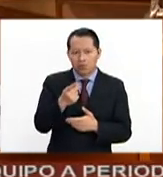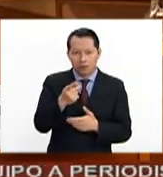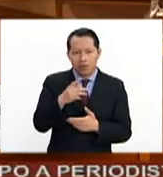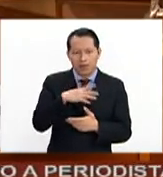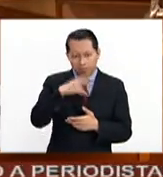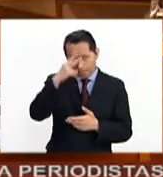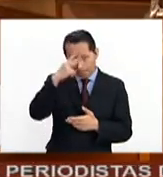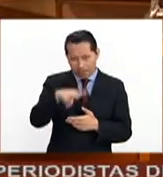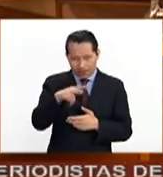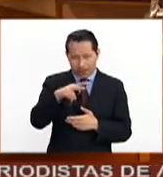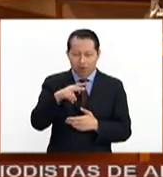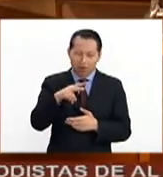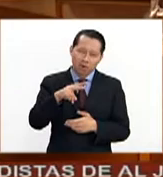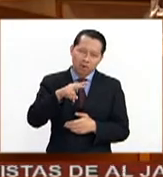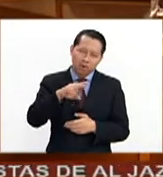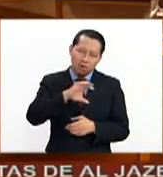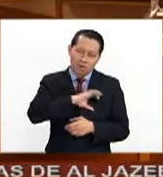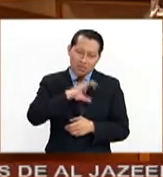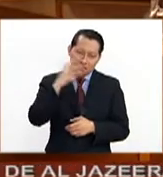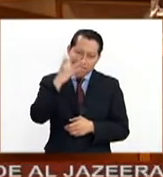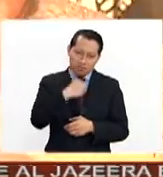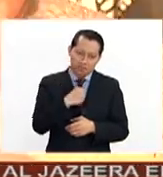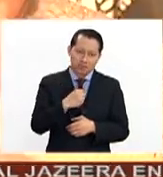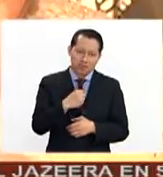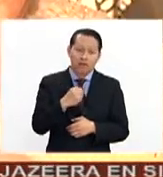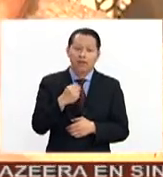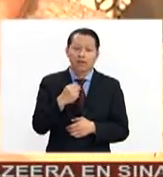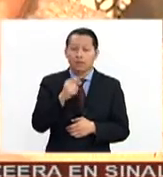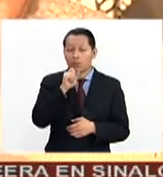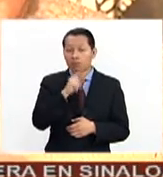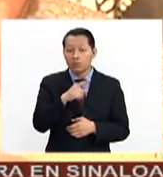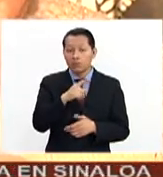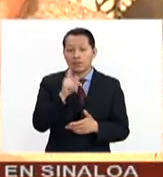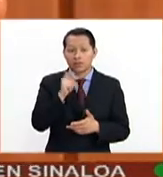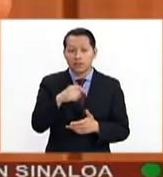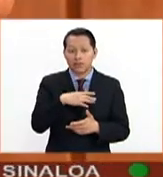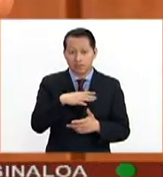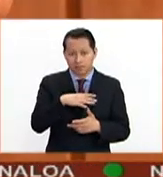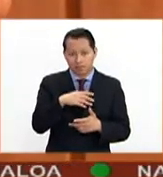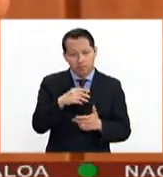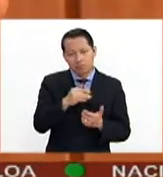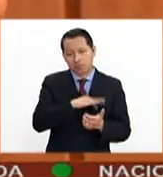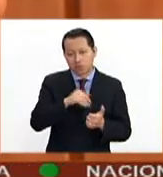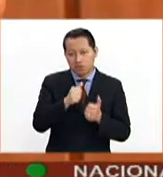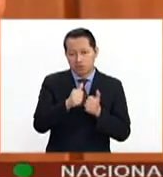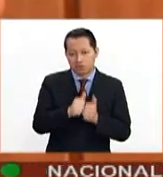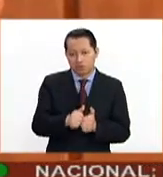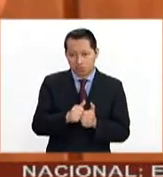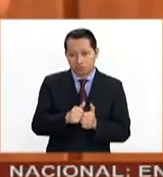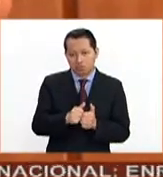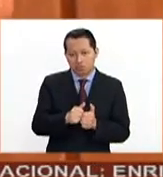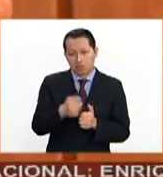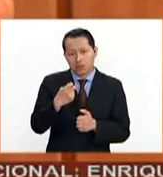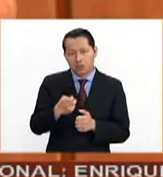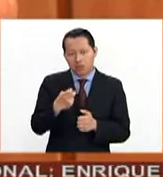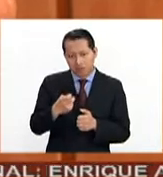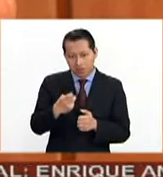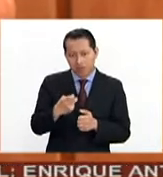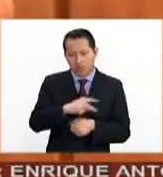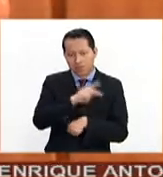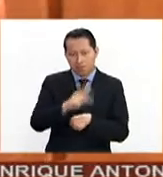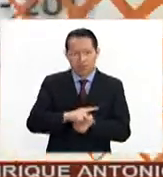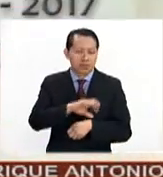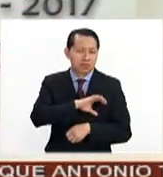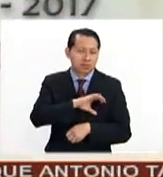querido. A esta edad que tiene. Mis huesitos van a quedar aquí. Este país lo quiero